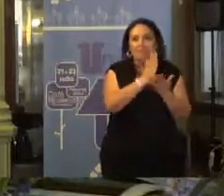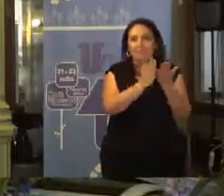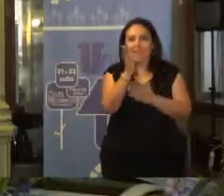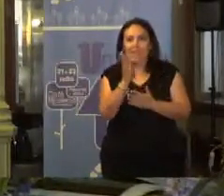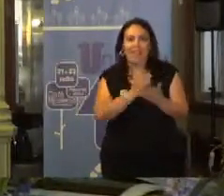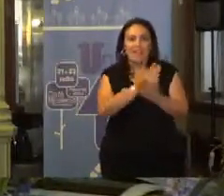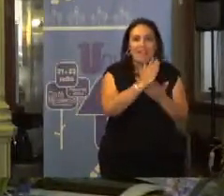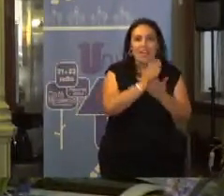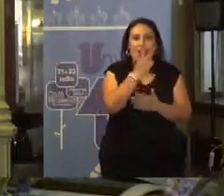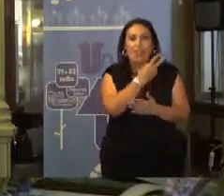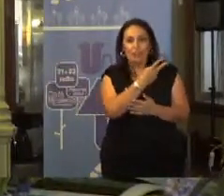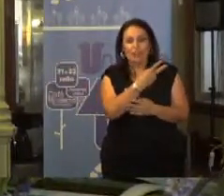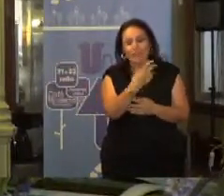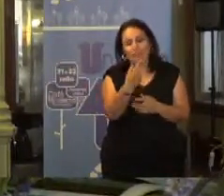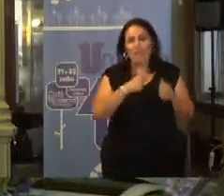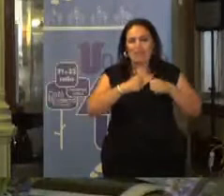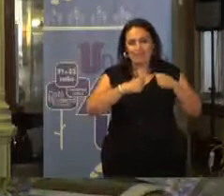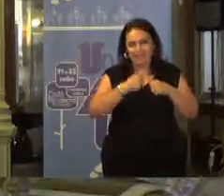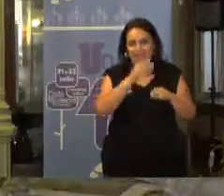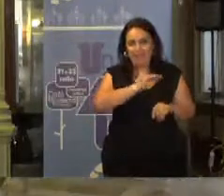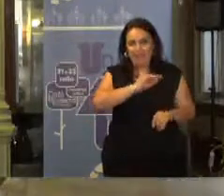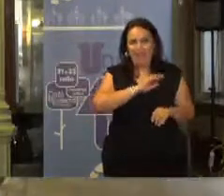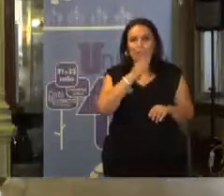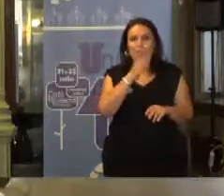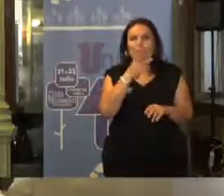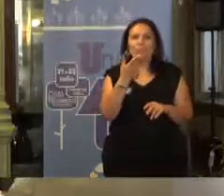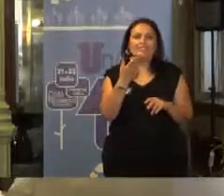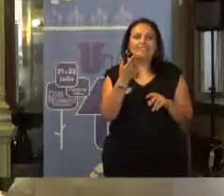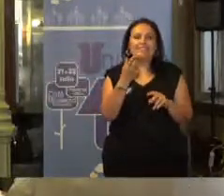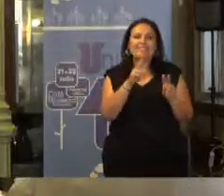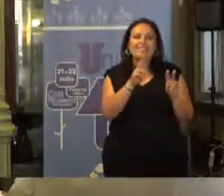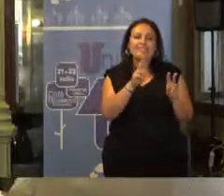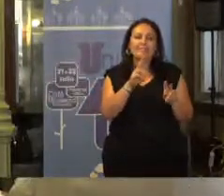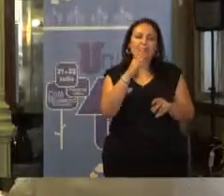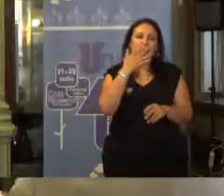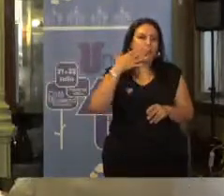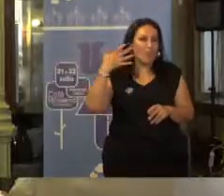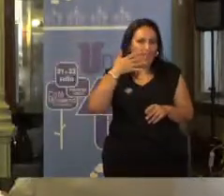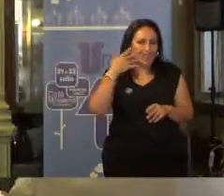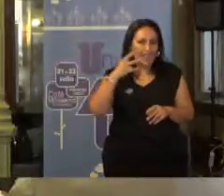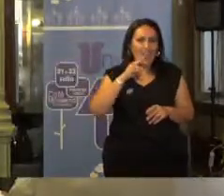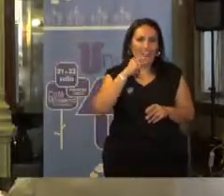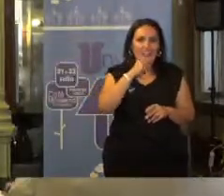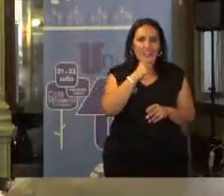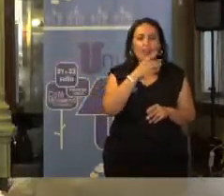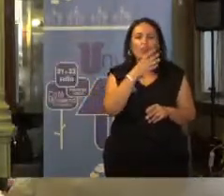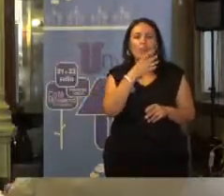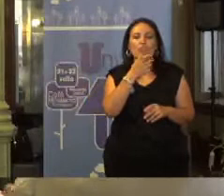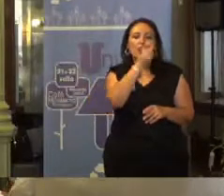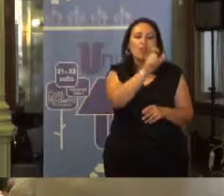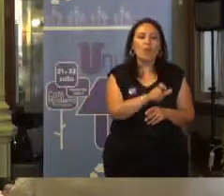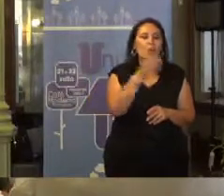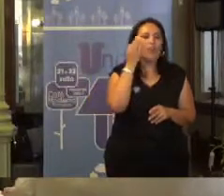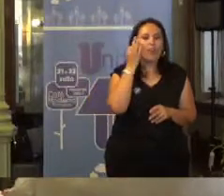bastante machistas e patriarcais, non? O mito grego no cal, pois, esa muller nunha das versións, pois a primeira muller da